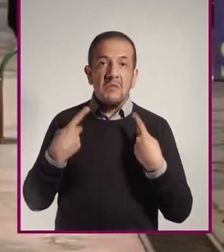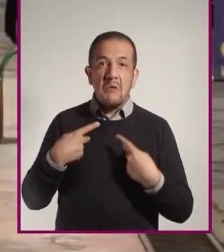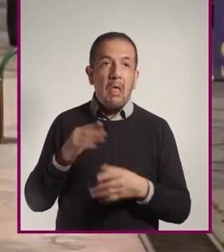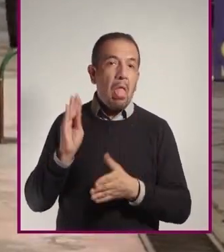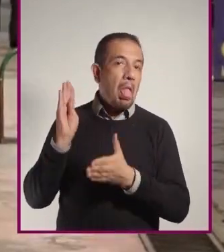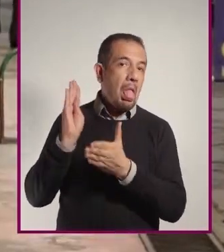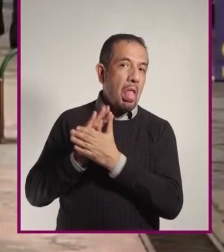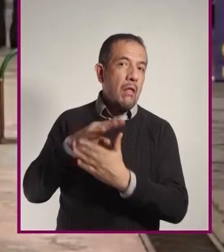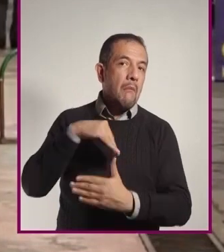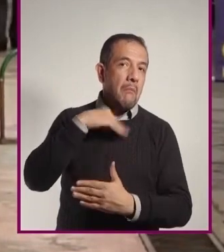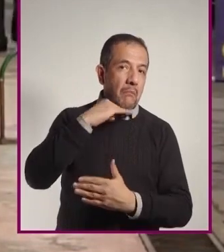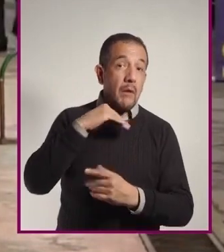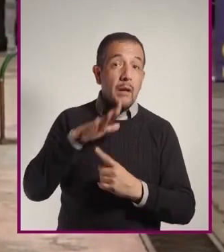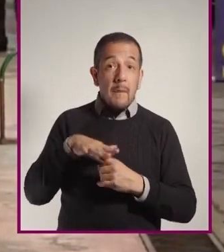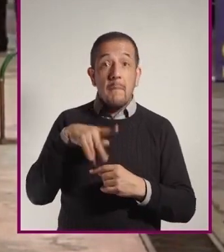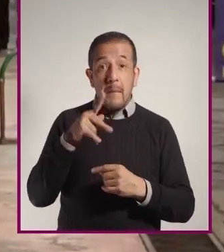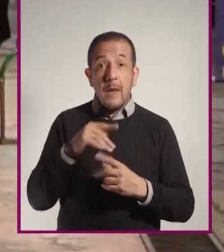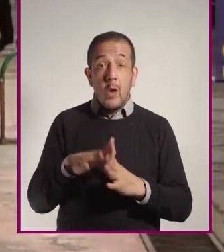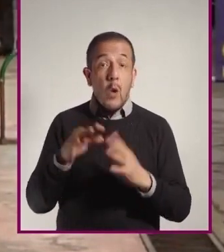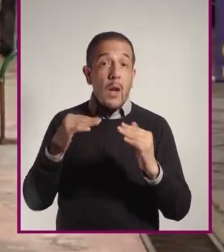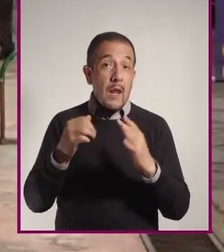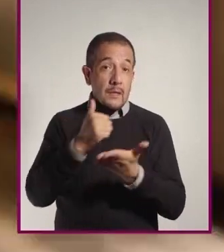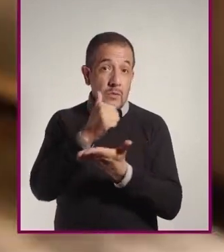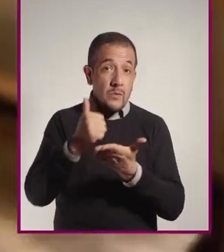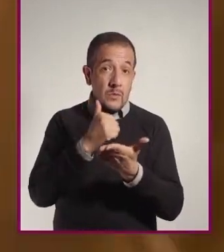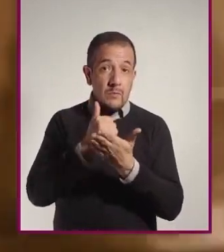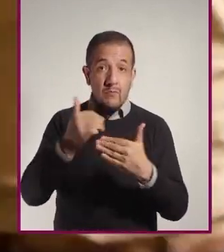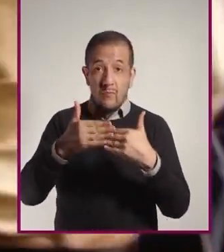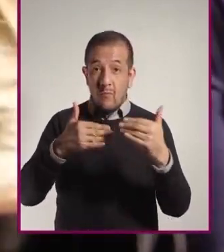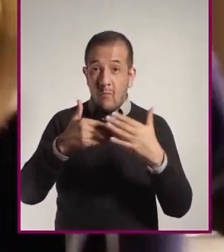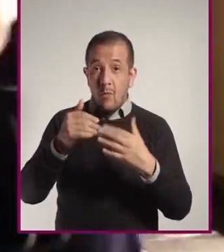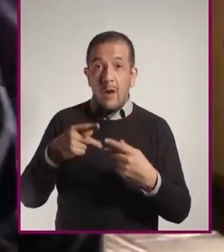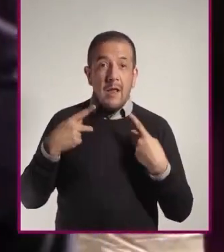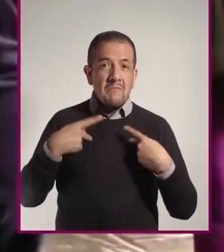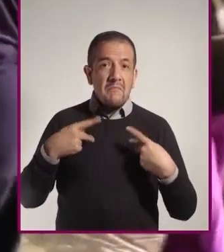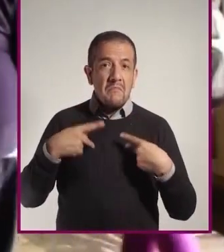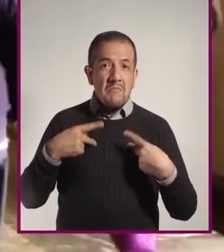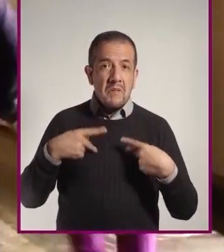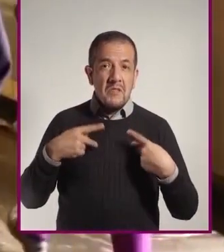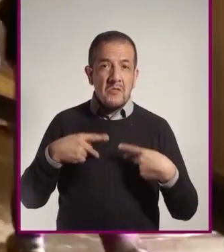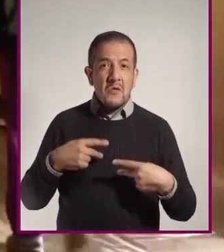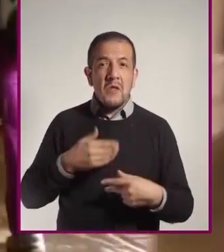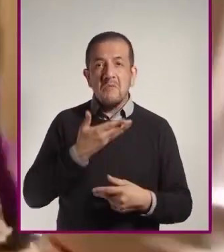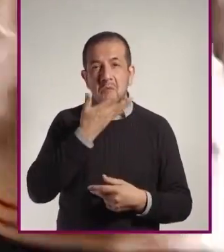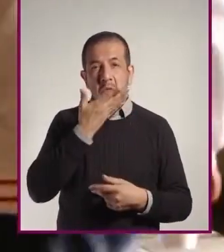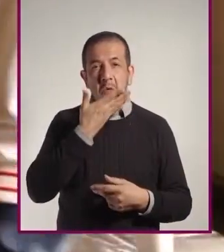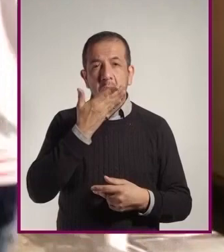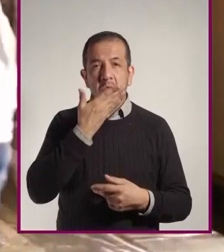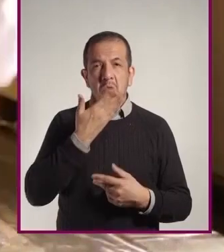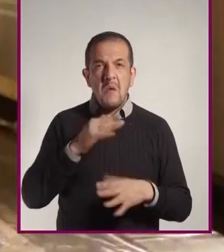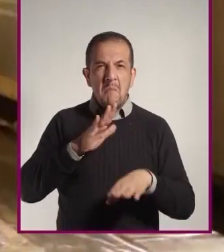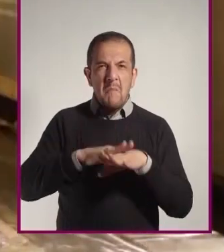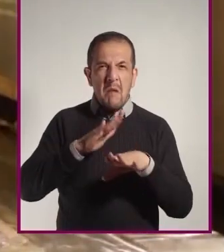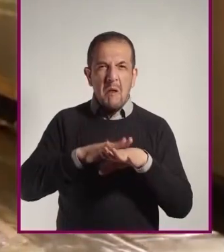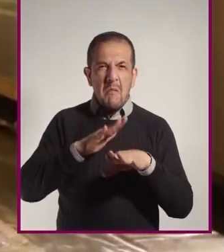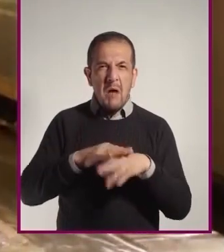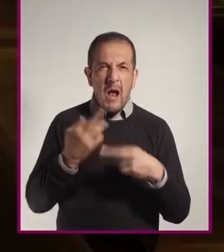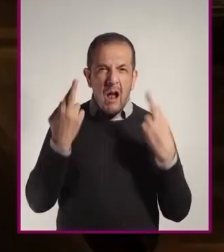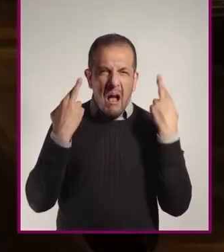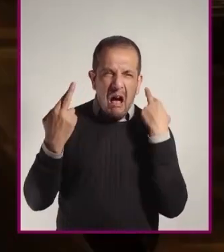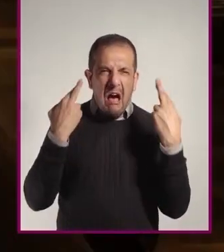al crecimiento exacerbado de las ciudades modernas, las personas cada vez estamos más acostumbradas al ruido